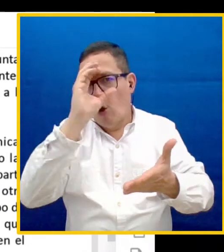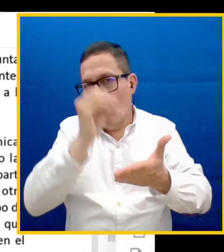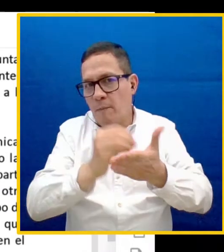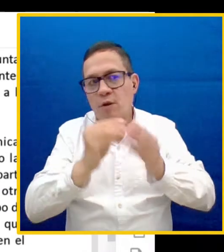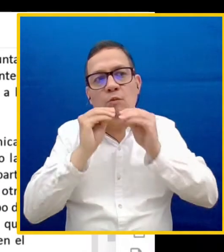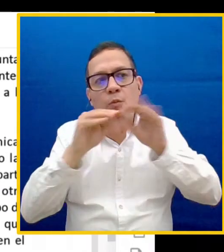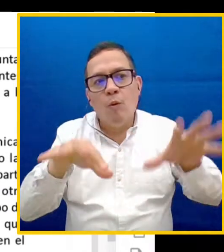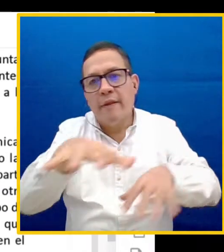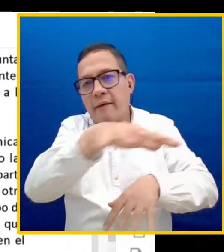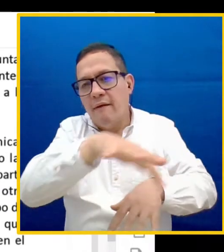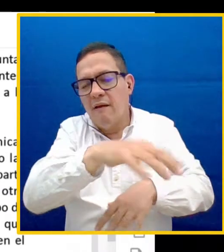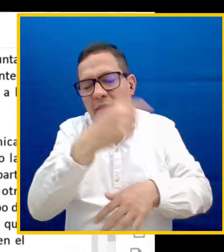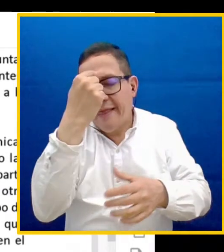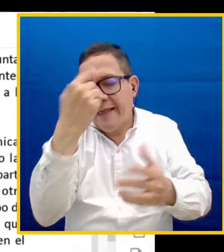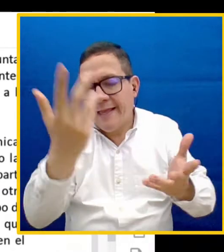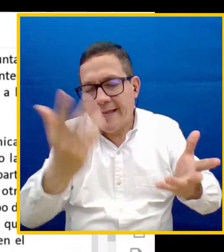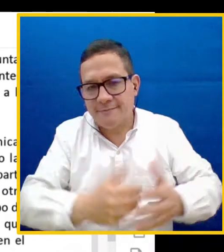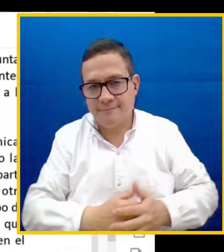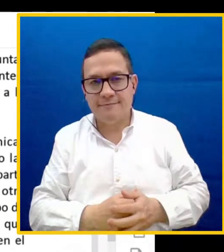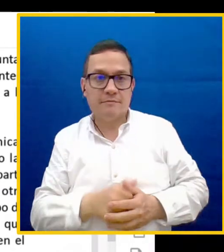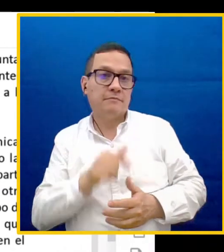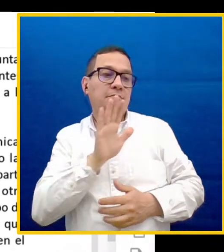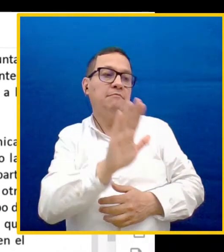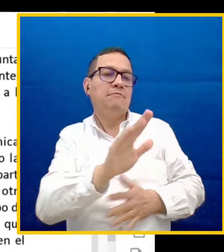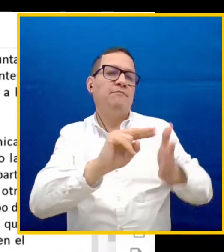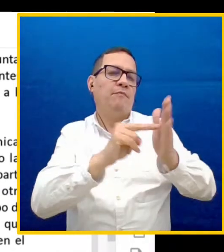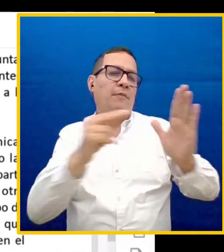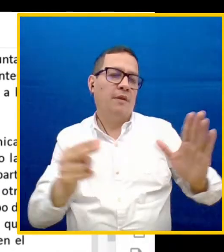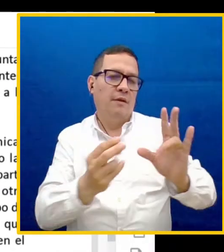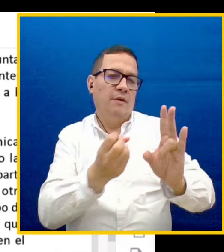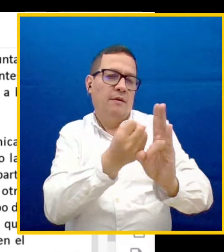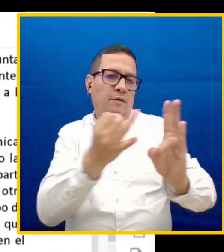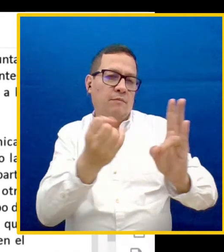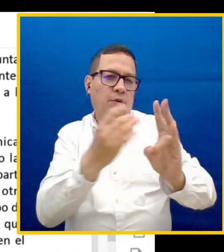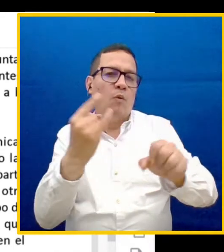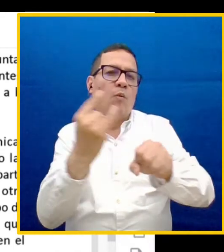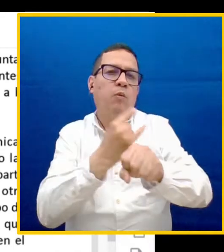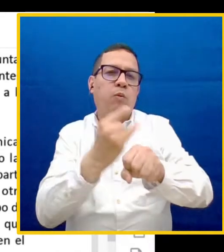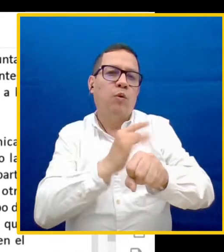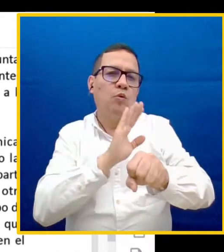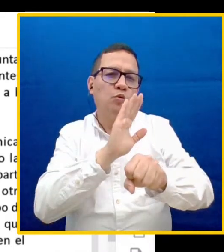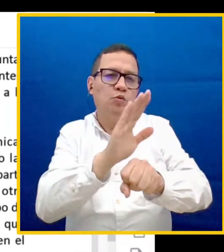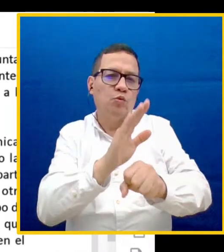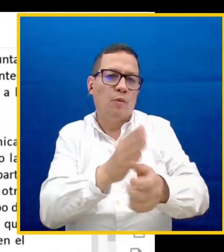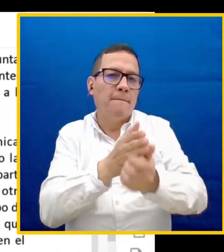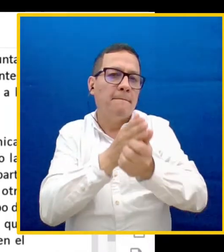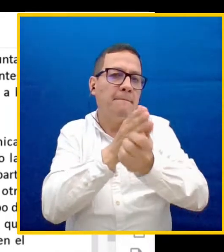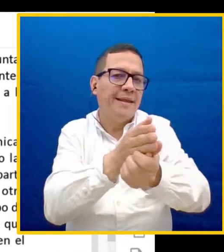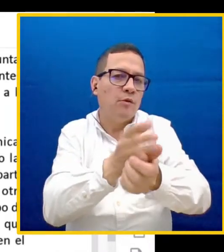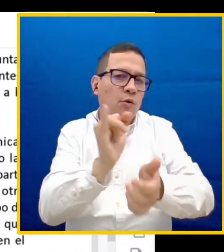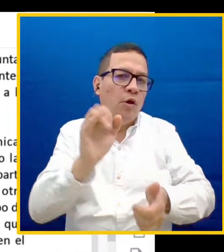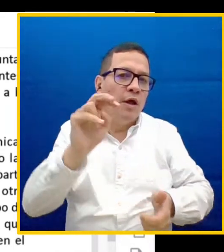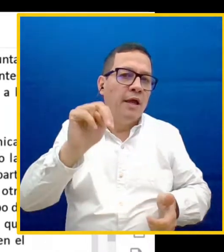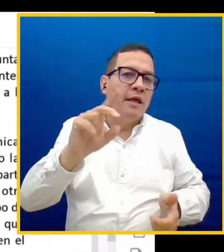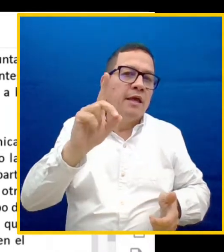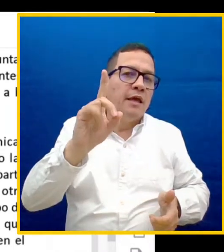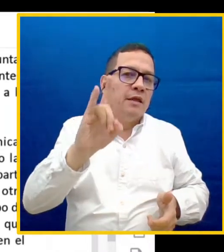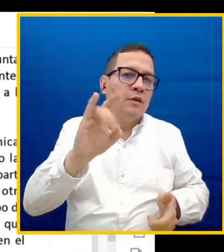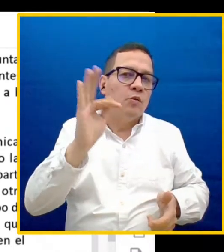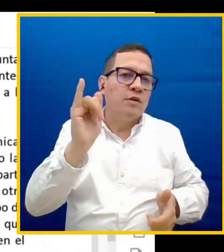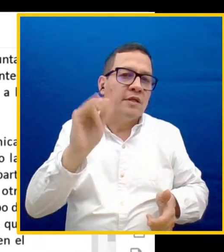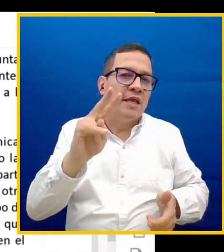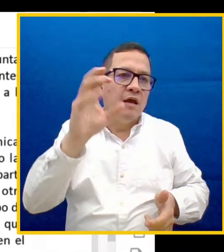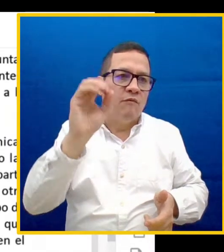Como podemos apreciar, las técnicas cuantitativas emplean el método inductivo para